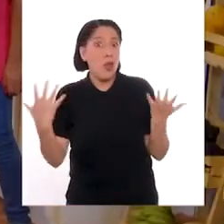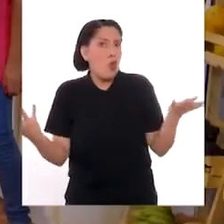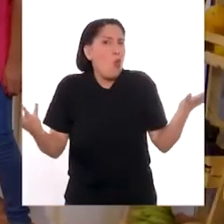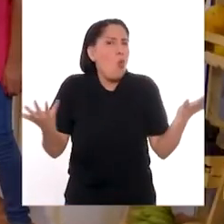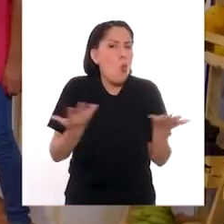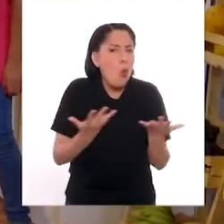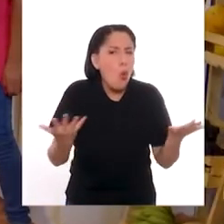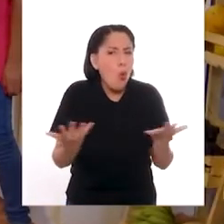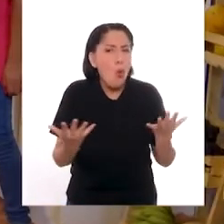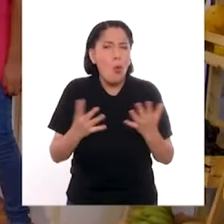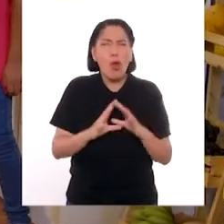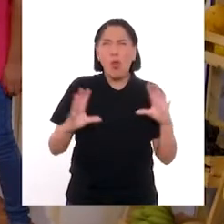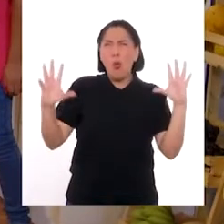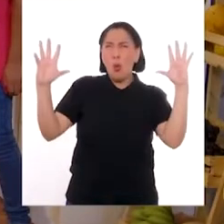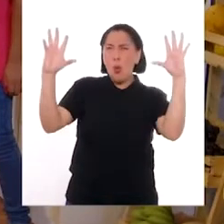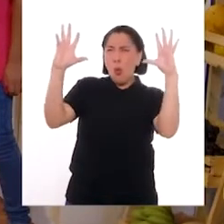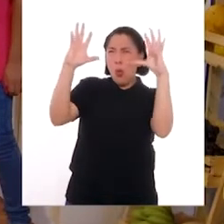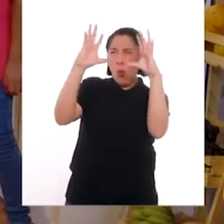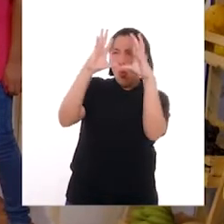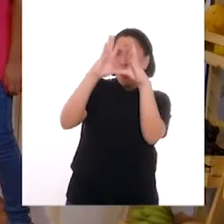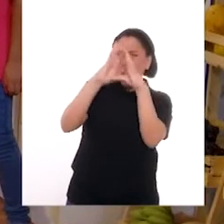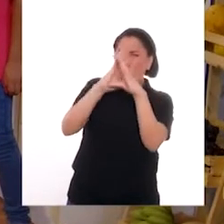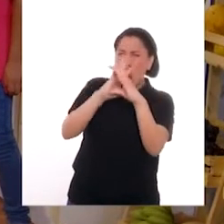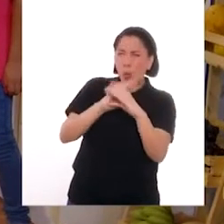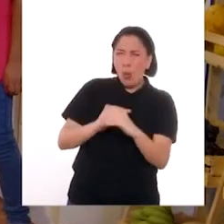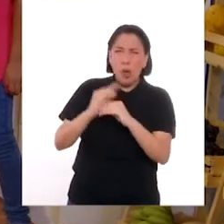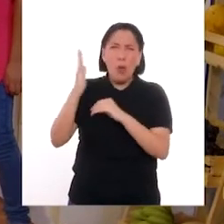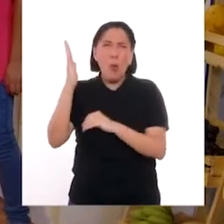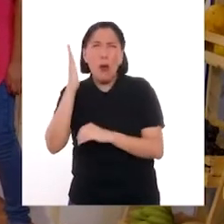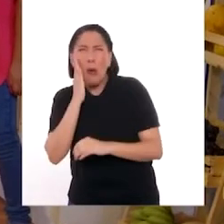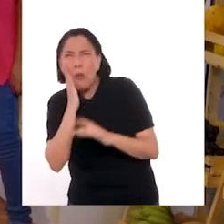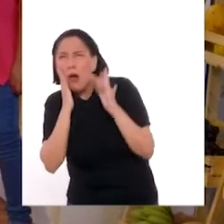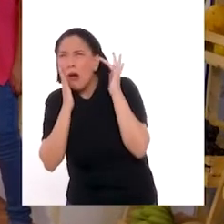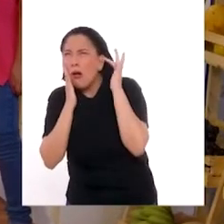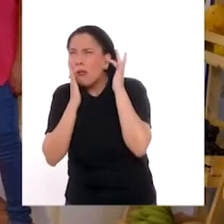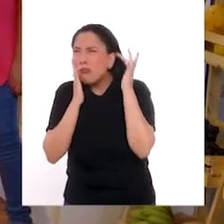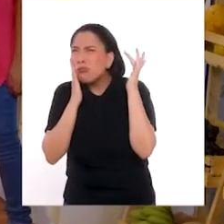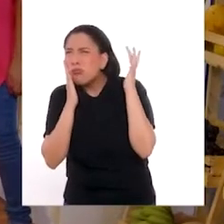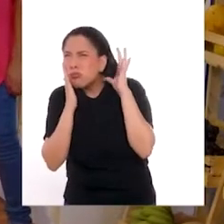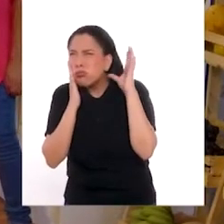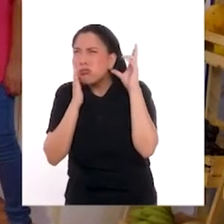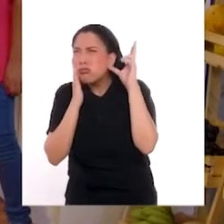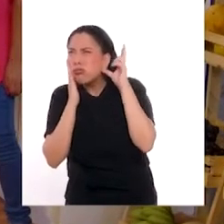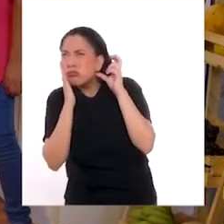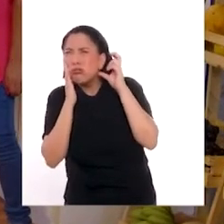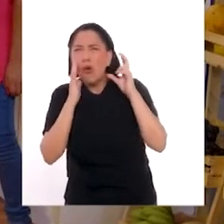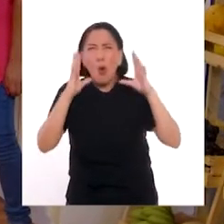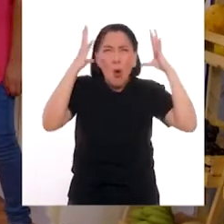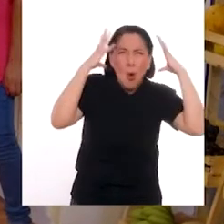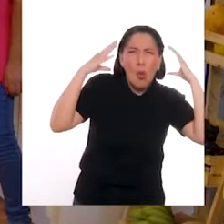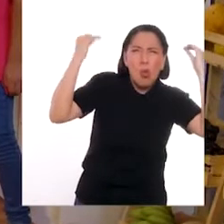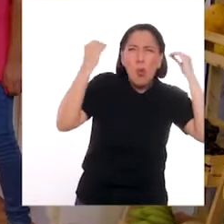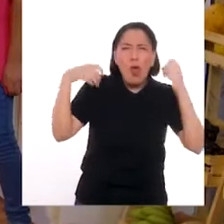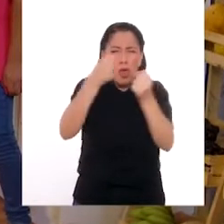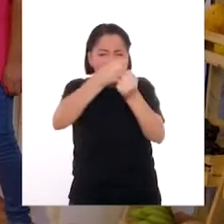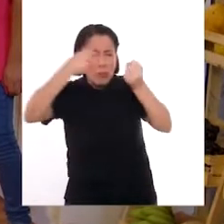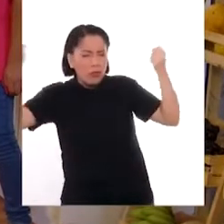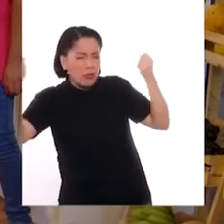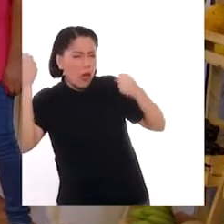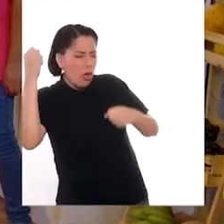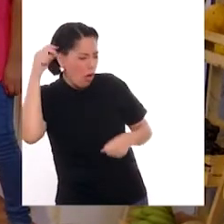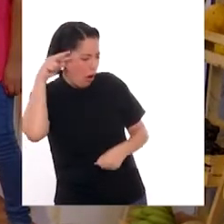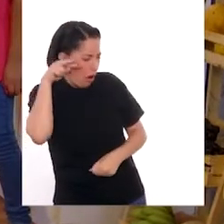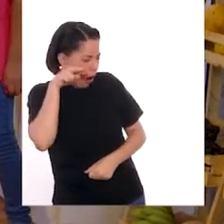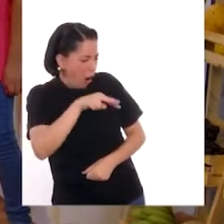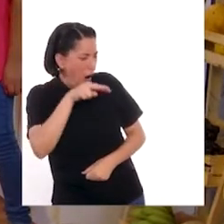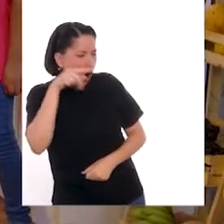Cierto día, durante la noche, la madre escuchaba al duende jugar y lo ve por la